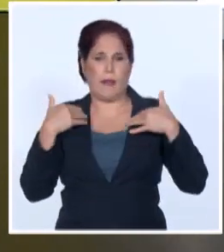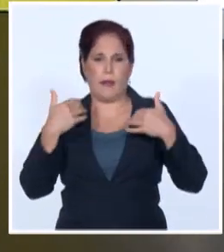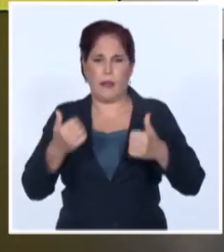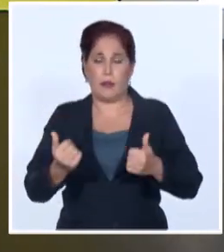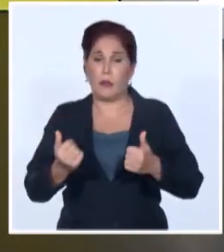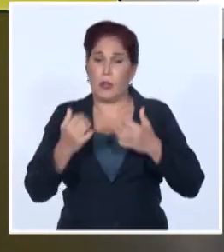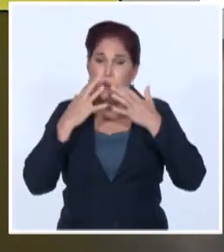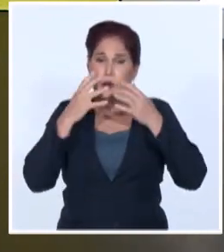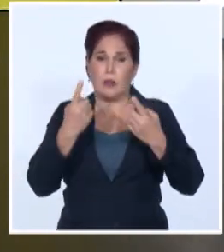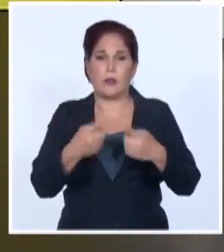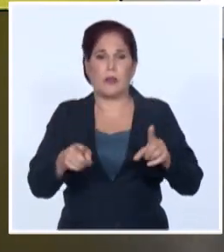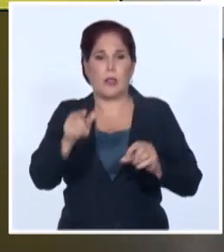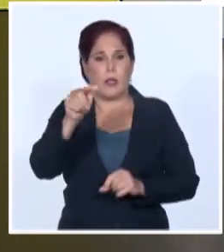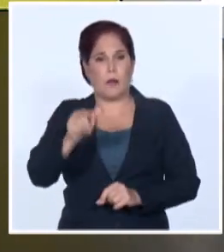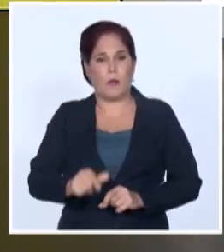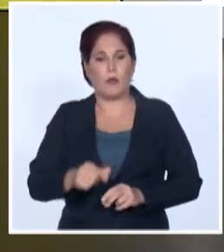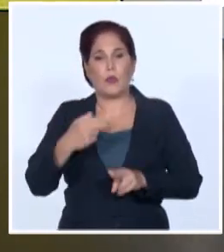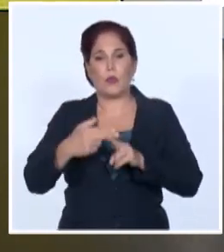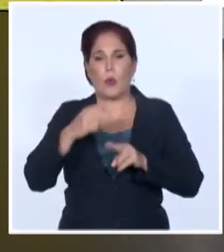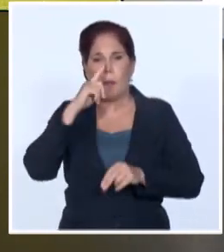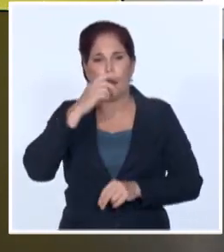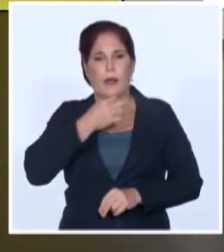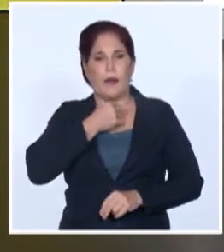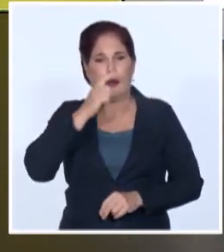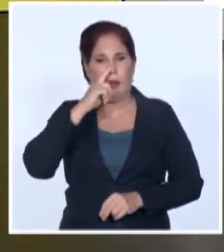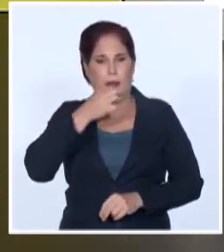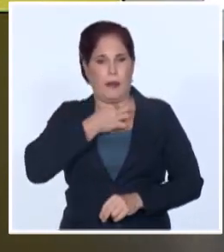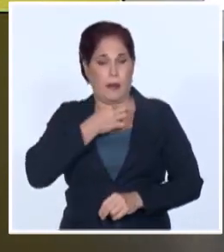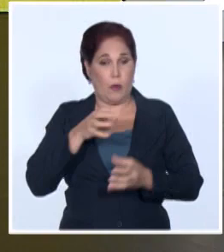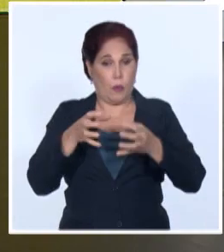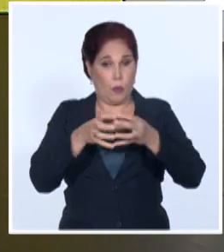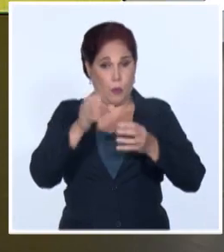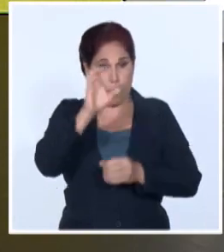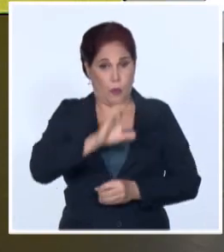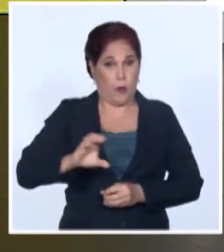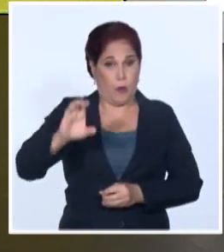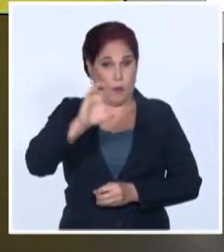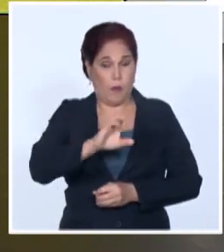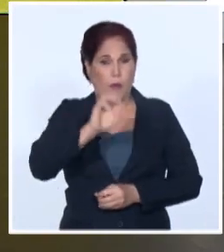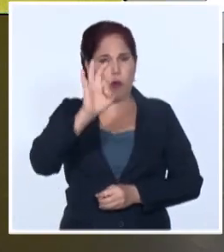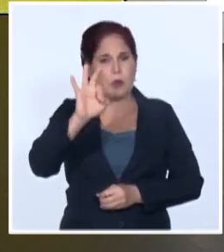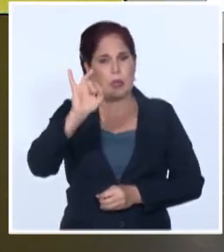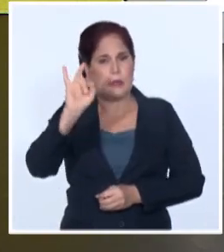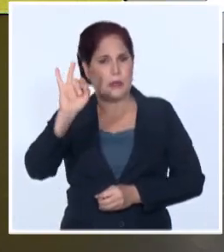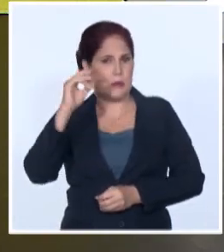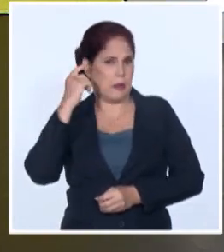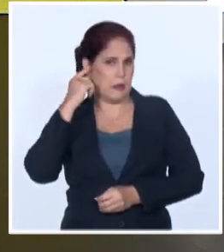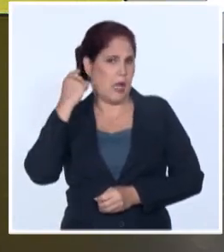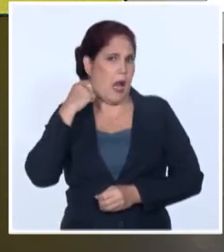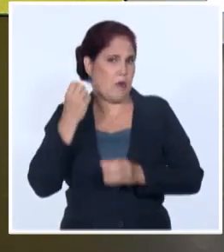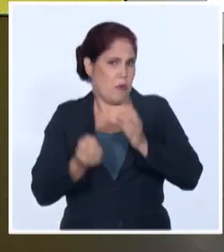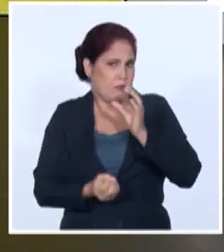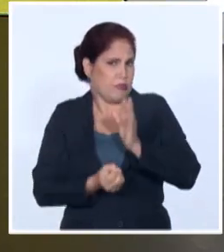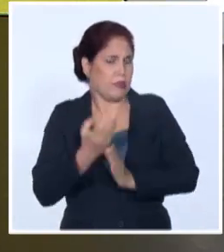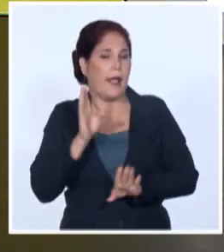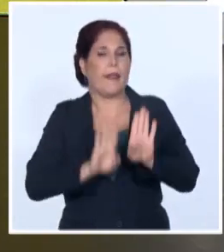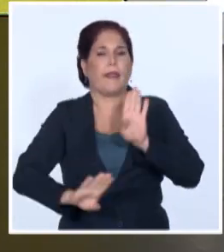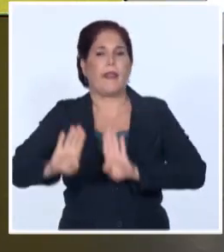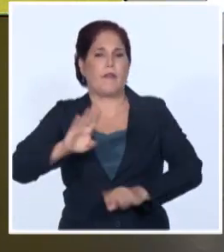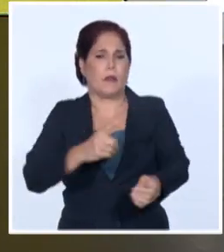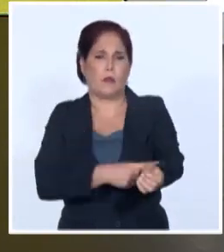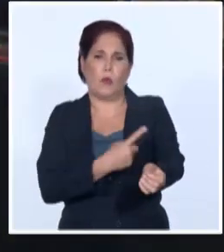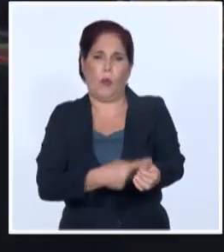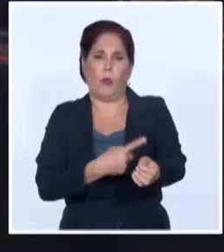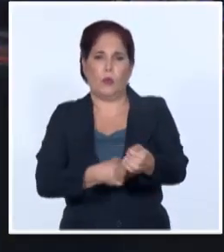prestigioso músico Nené Álvarez. La agrupación camagüeyana, con casi 87 años de creada, defiende la música tradicional